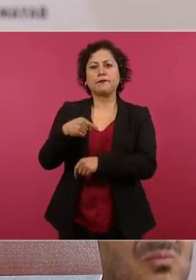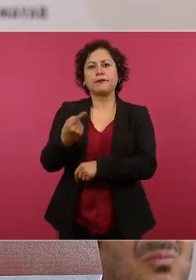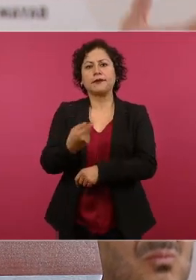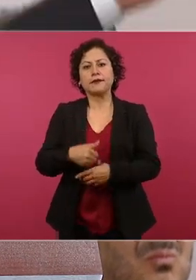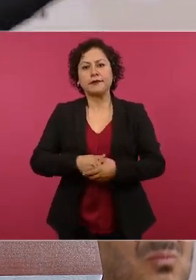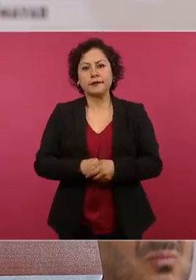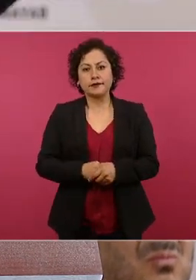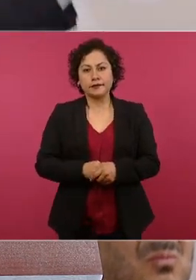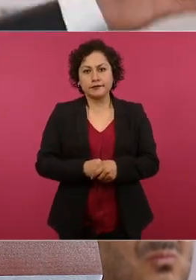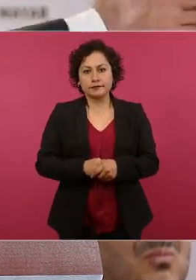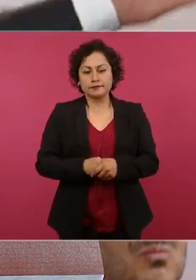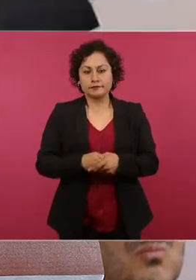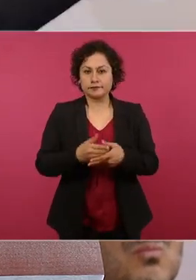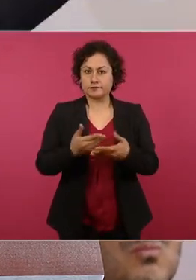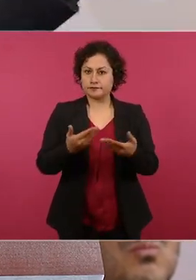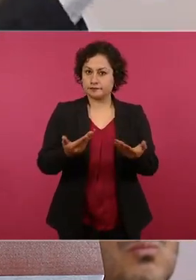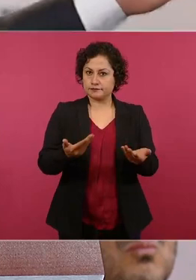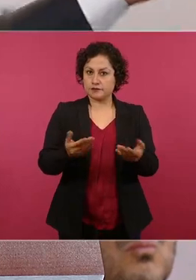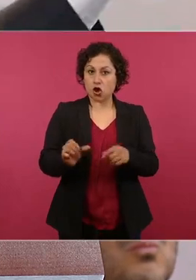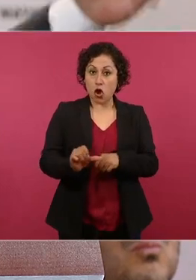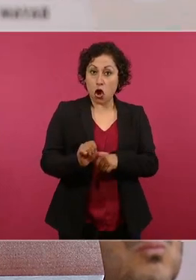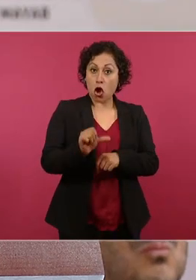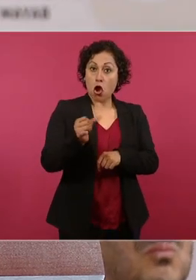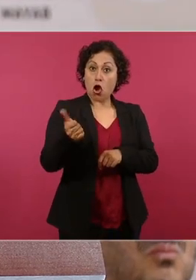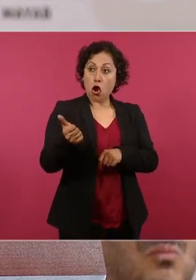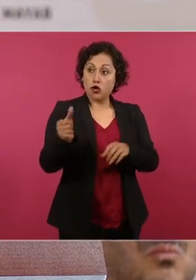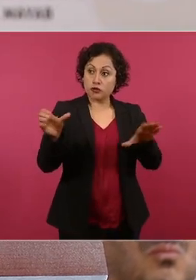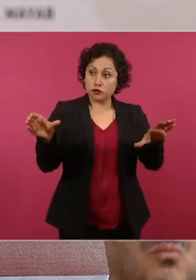¿Por qué tenemos que tener otro aparato?